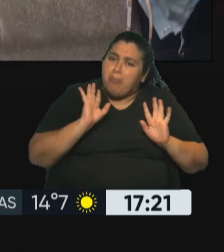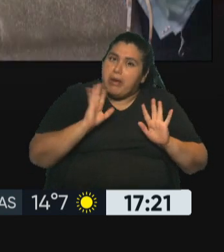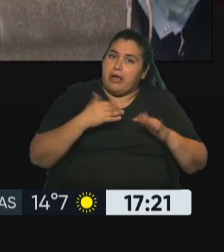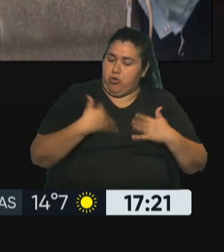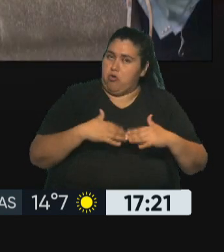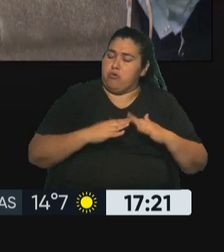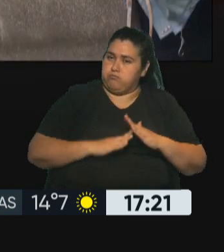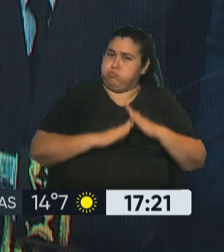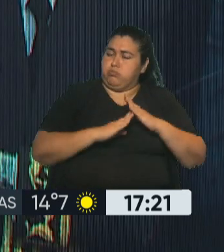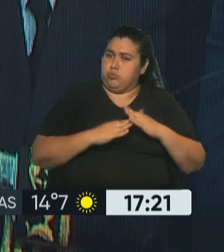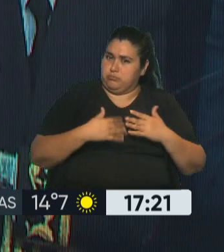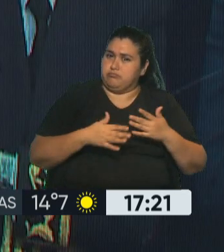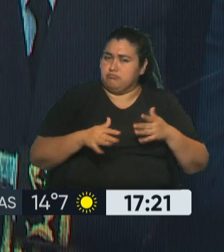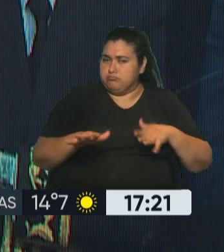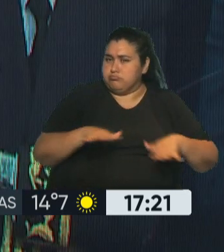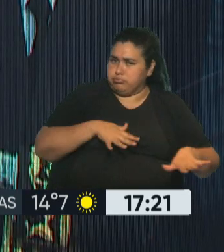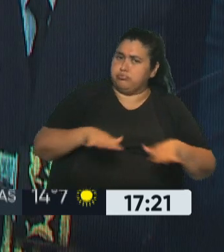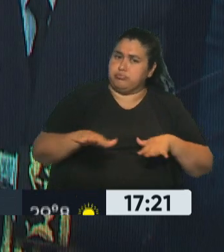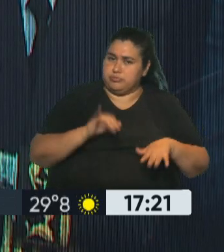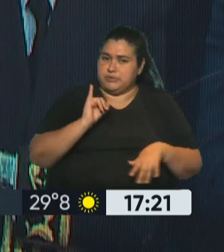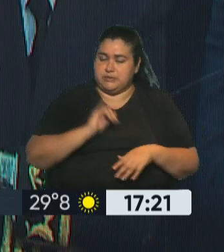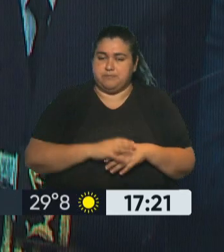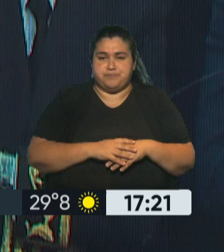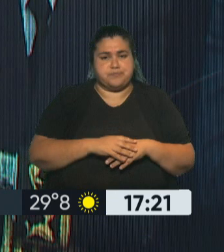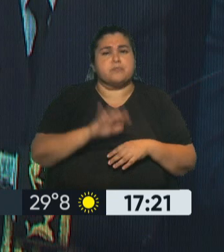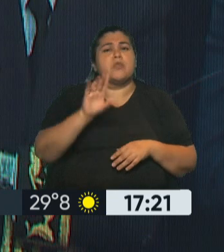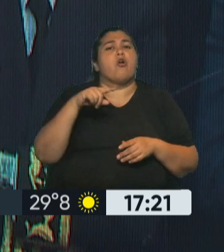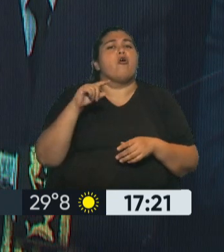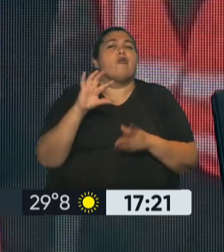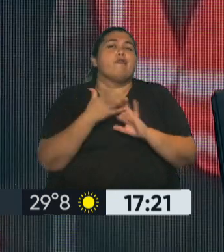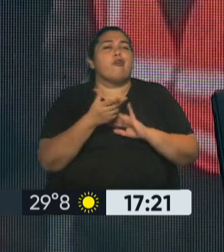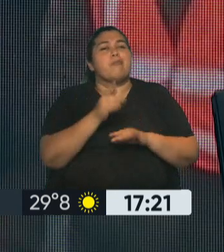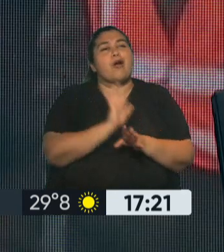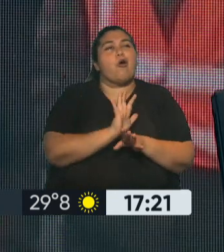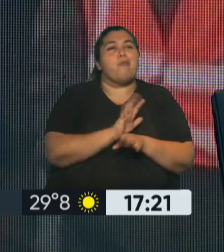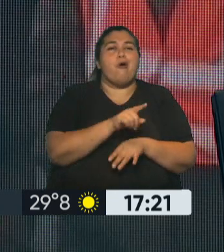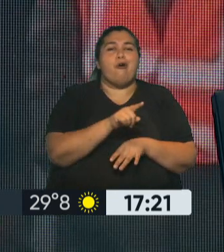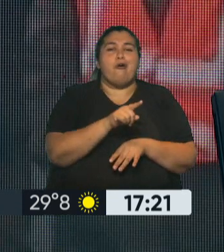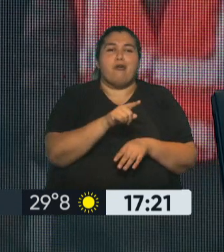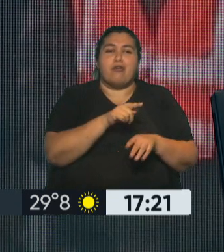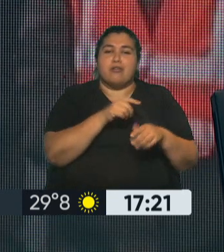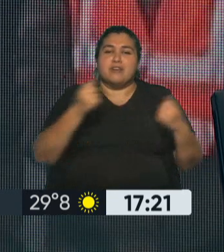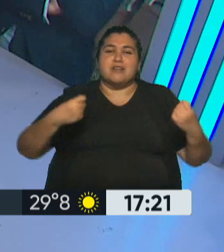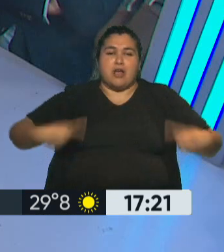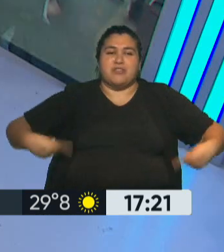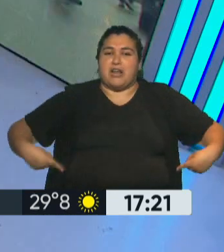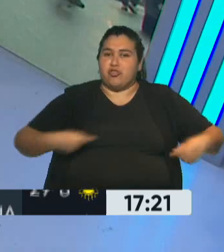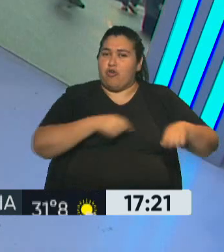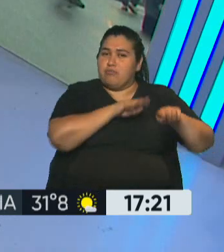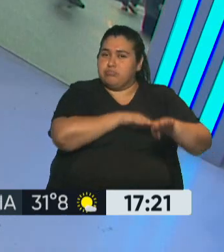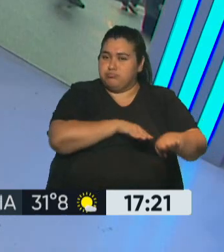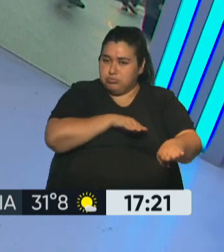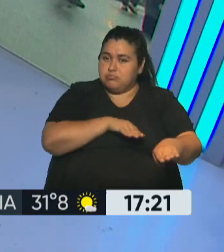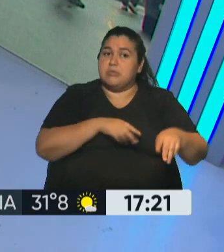importante. ¿Qué están llevando adelante? ¿Lo que conocíamos acá en Argentina como tractorazo? En parte, se están cortando rutas y se prevé